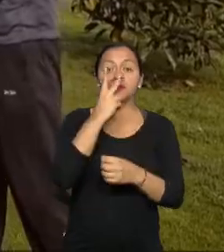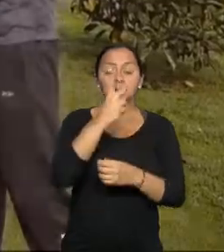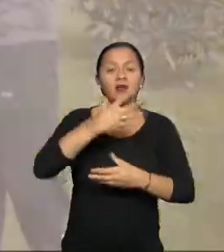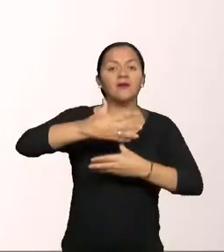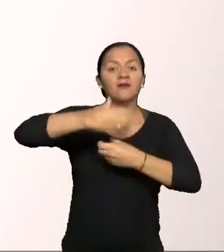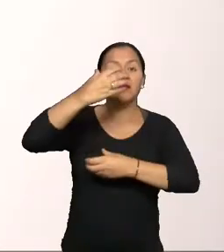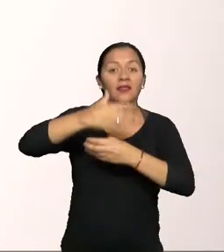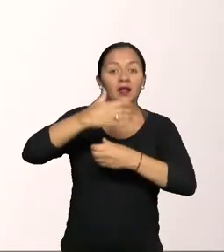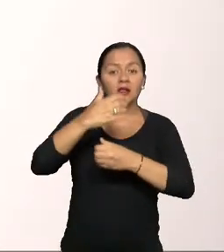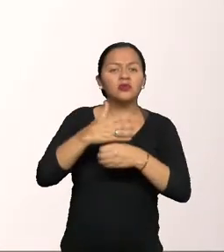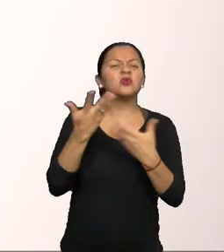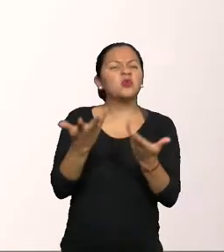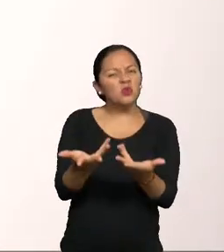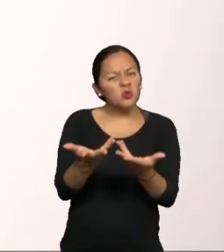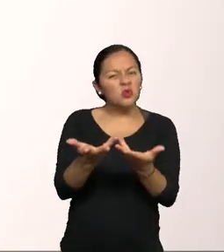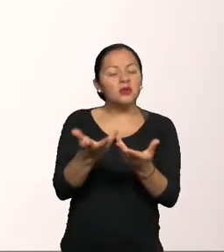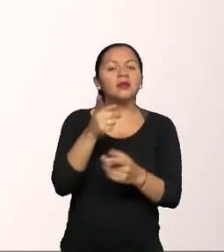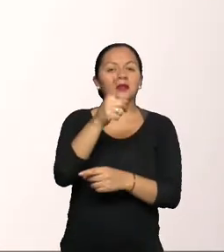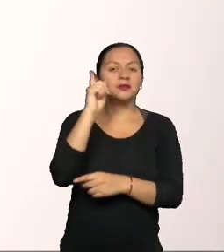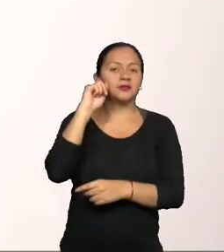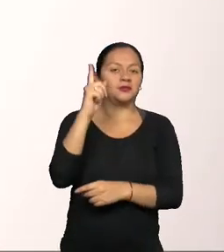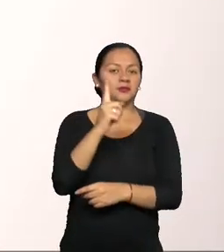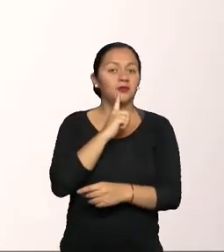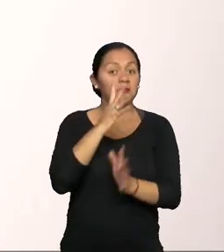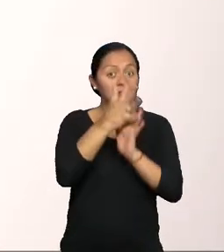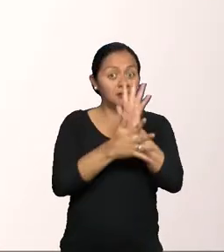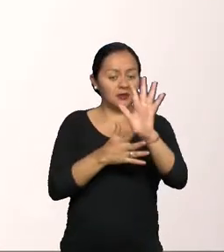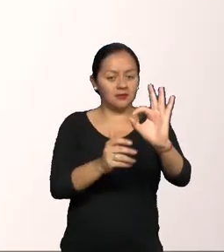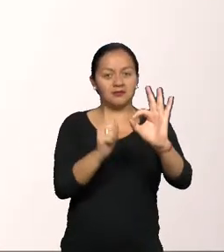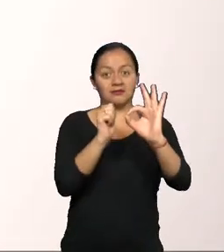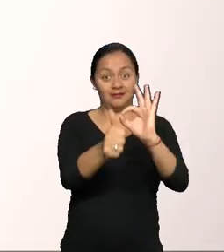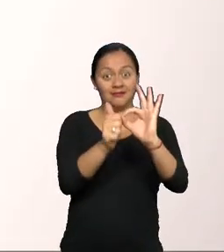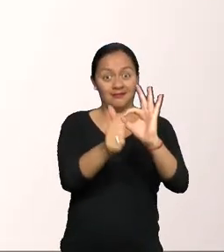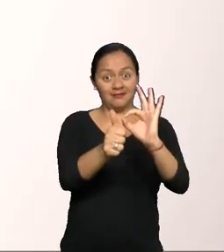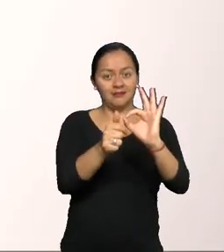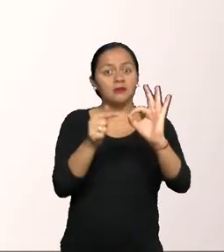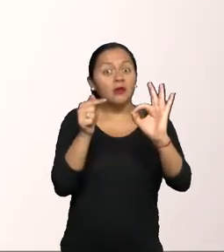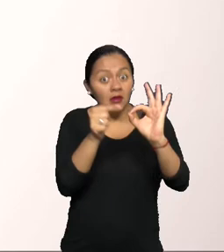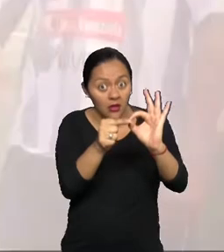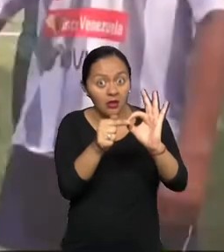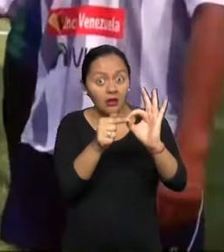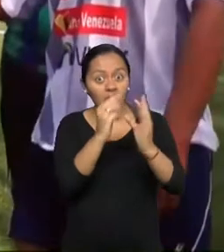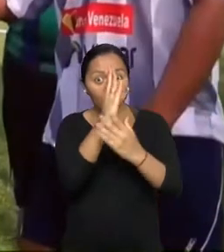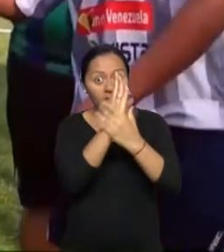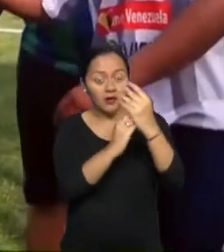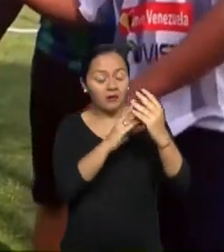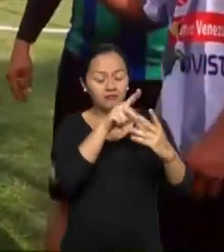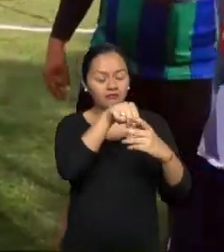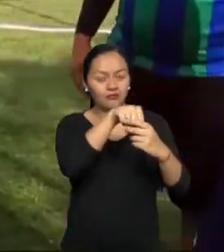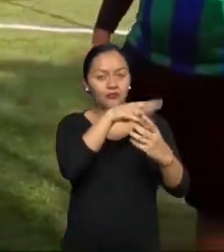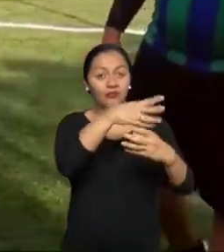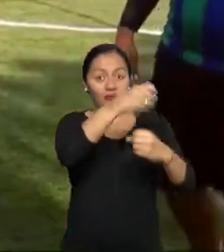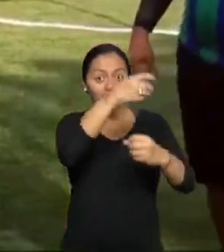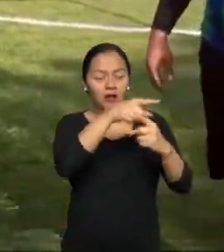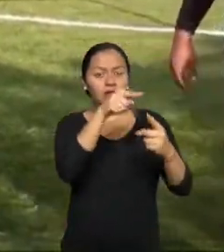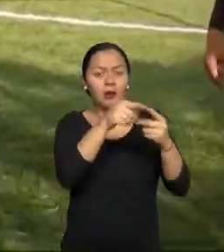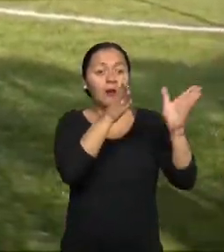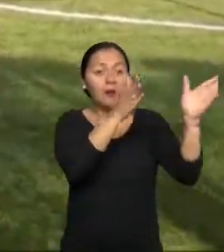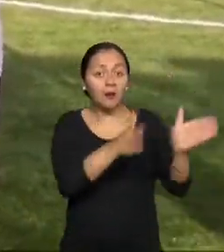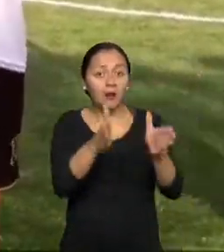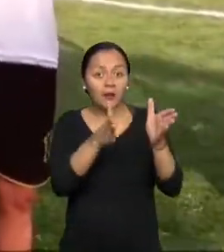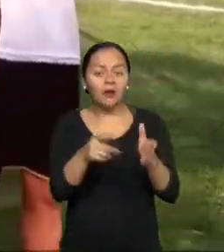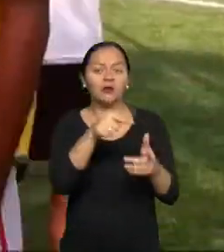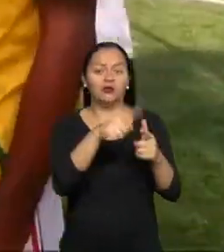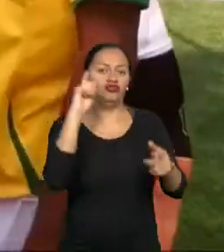Federación Ecuatoriana de Deporte para Personas Sordas, FEDEBDAL. Esta federación tiene como objetivo preparar a deportistas